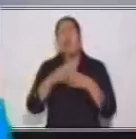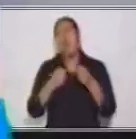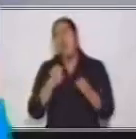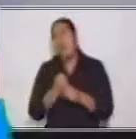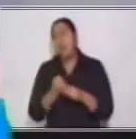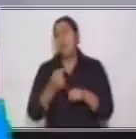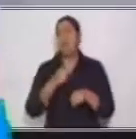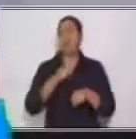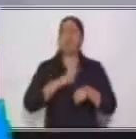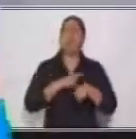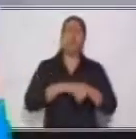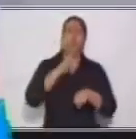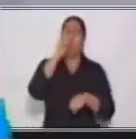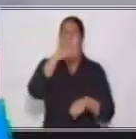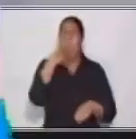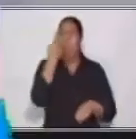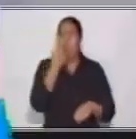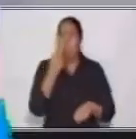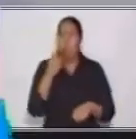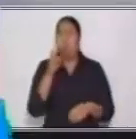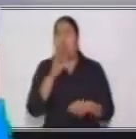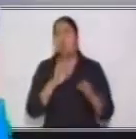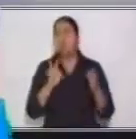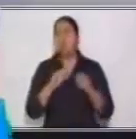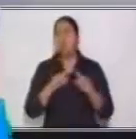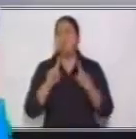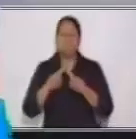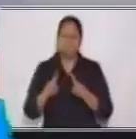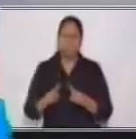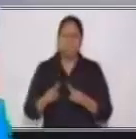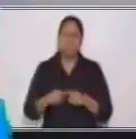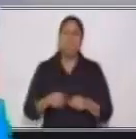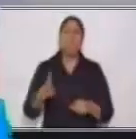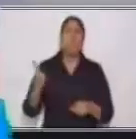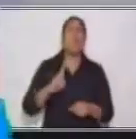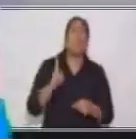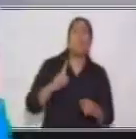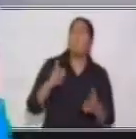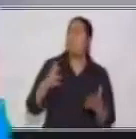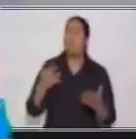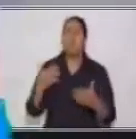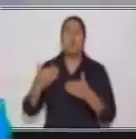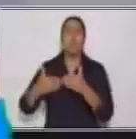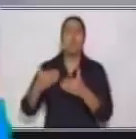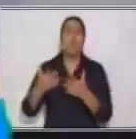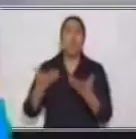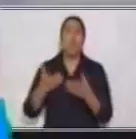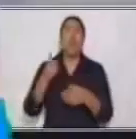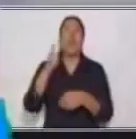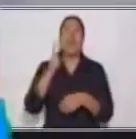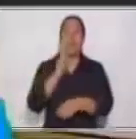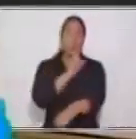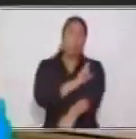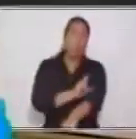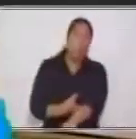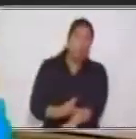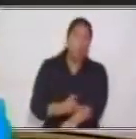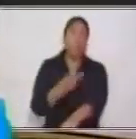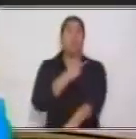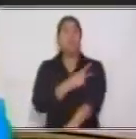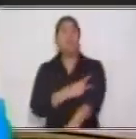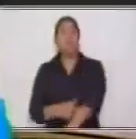etc. ¿En dónde encontramos secuencias? Puede ser en un cuento, en una historia, en